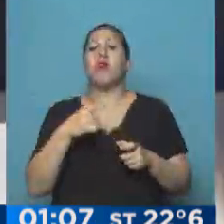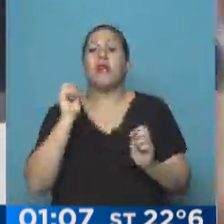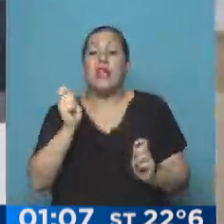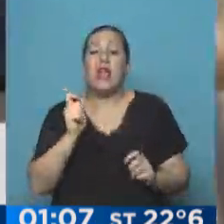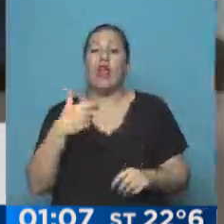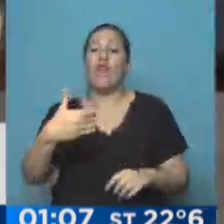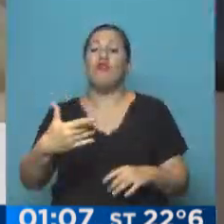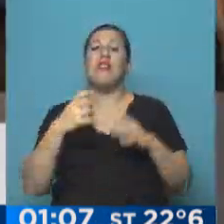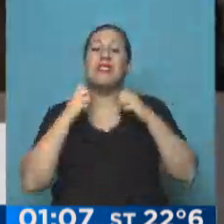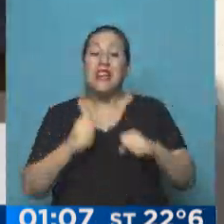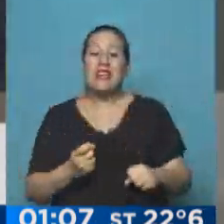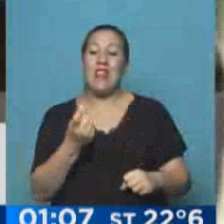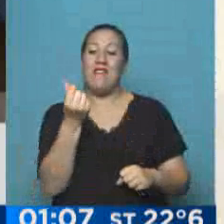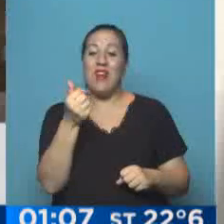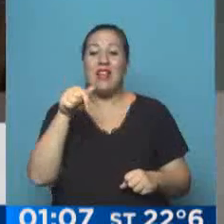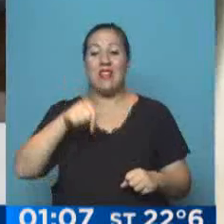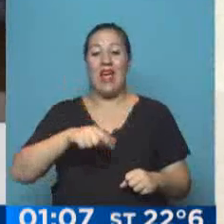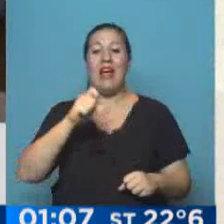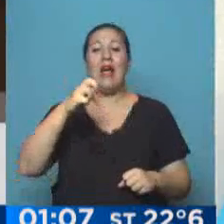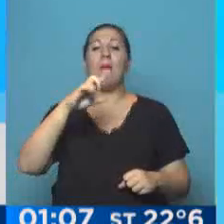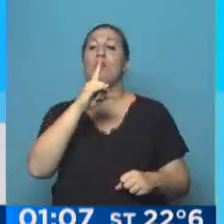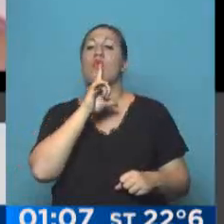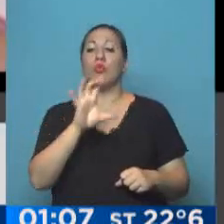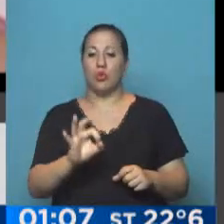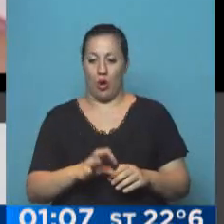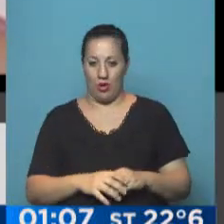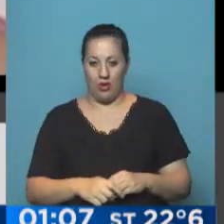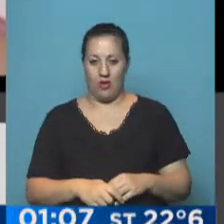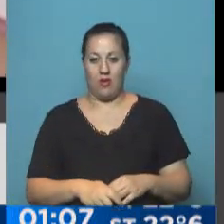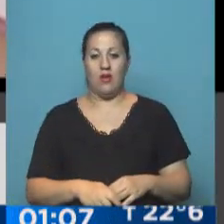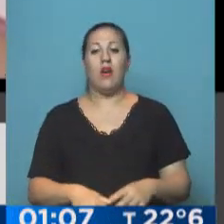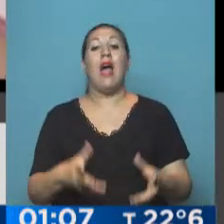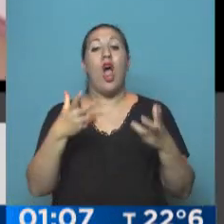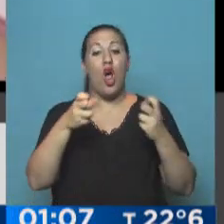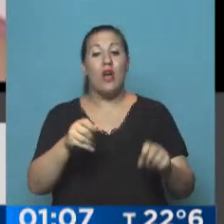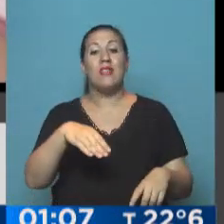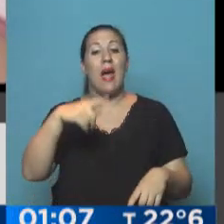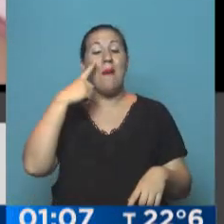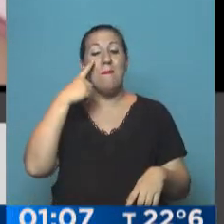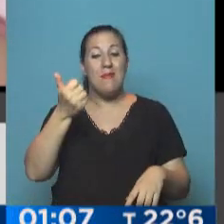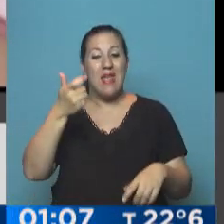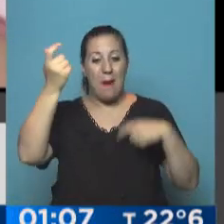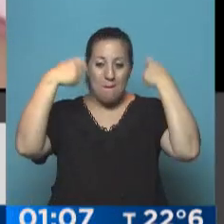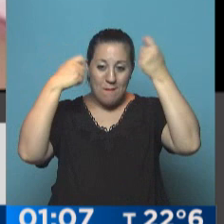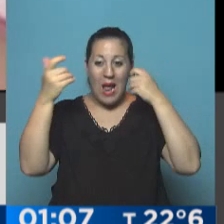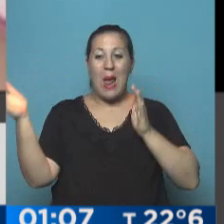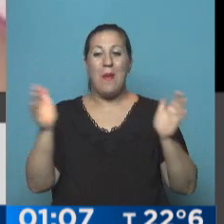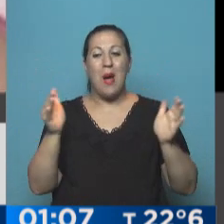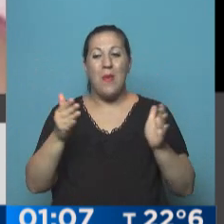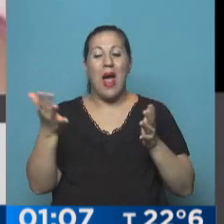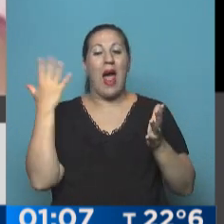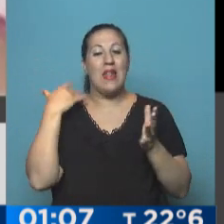futuro secretario de Finanzas, Luis Caputo. Hallaron a Mía en Paraguay. La beba que